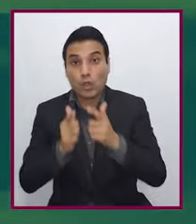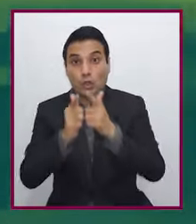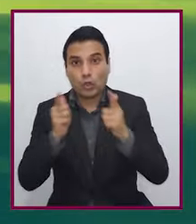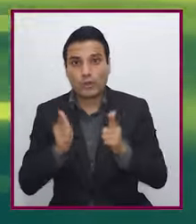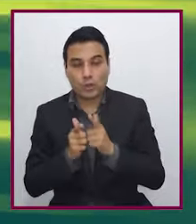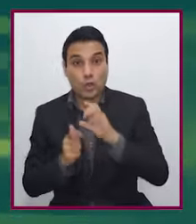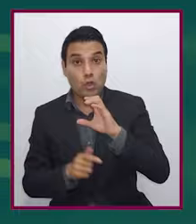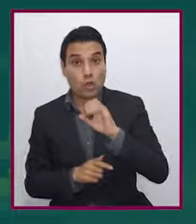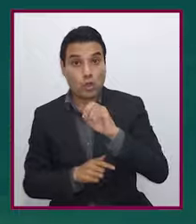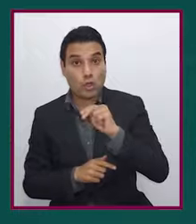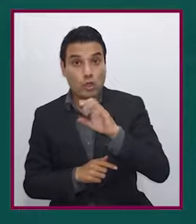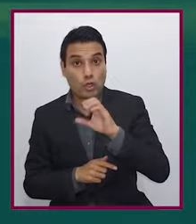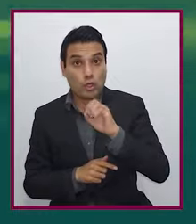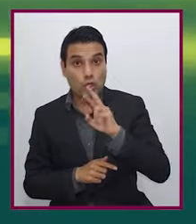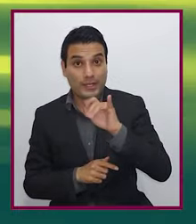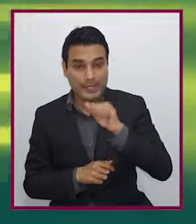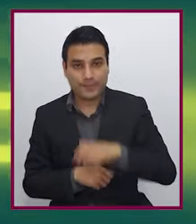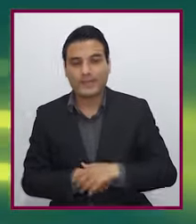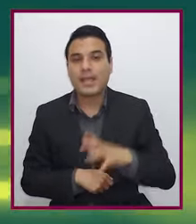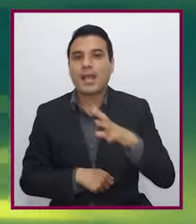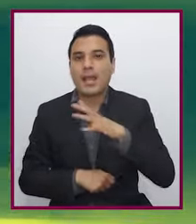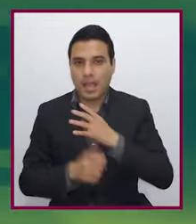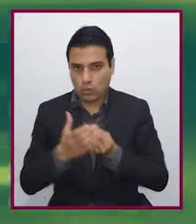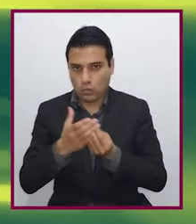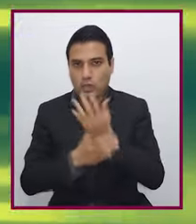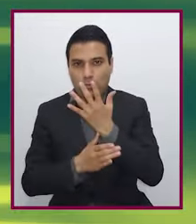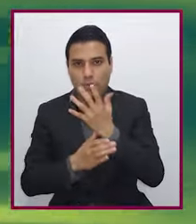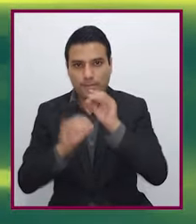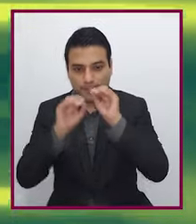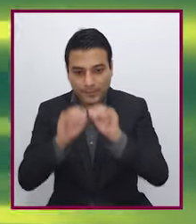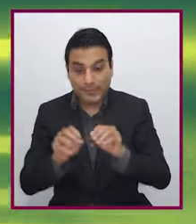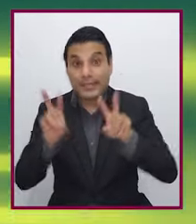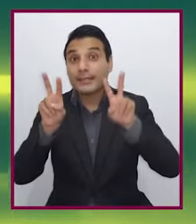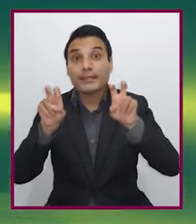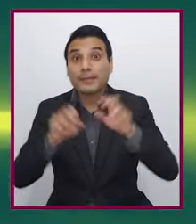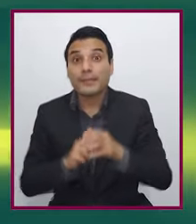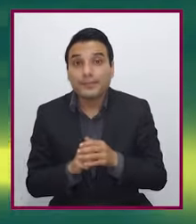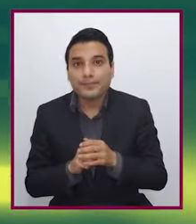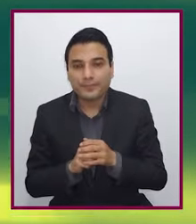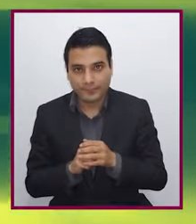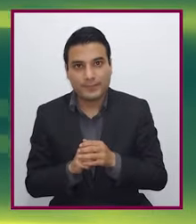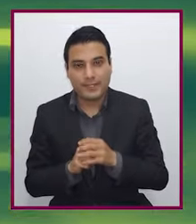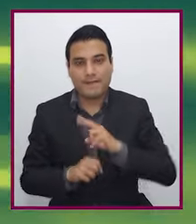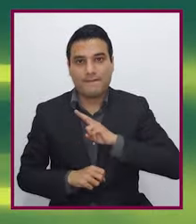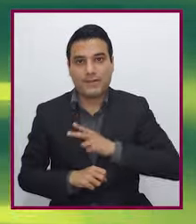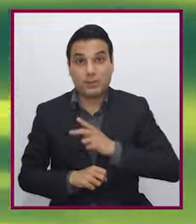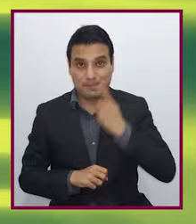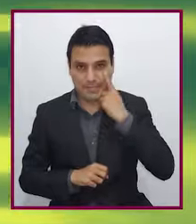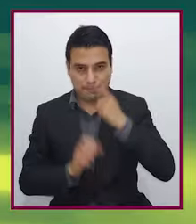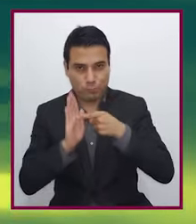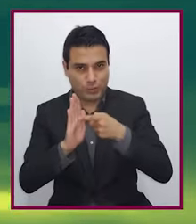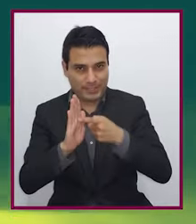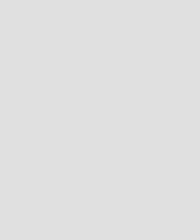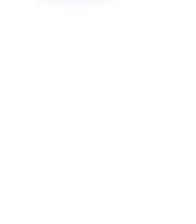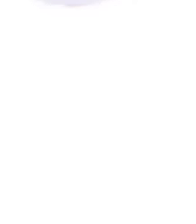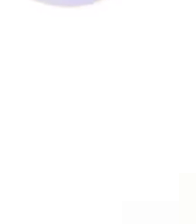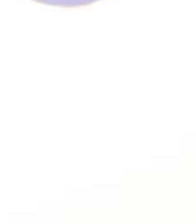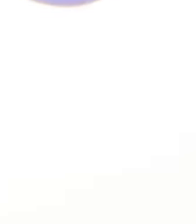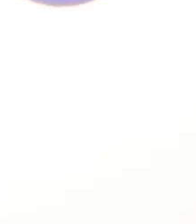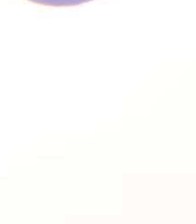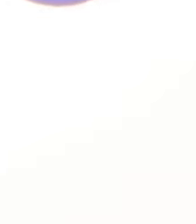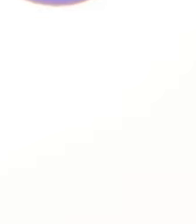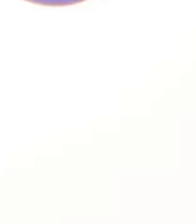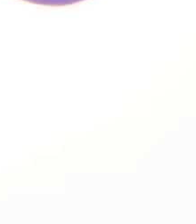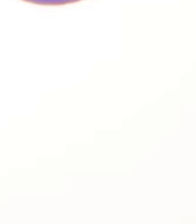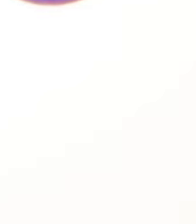digital Concordia Mundo, que produjo una serie animada con el tema del virus. ¿Te parece si compartimos un episodio?